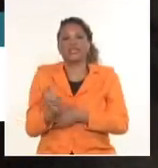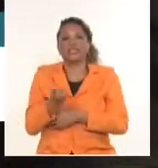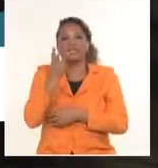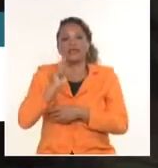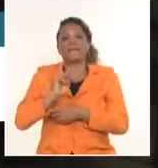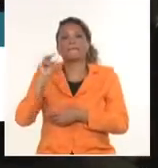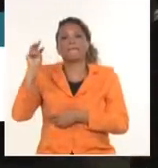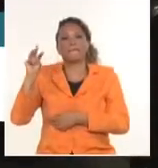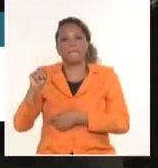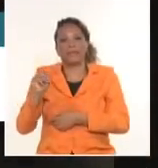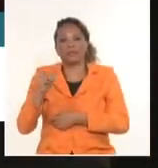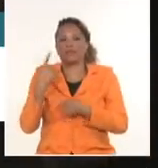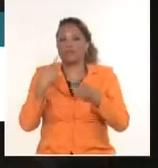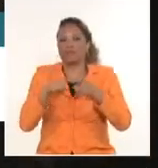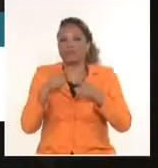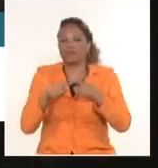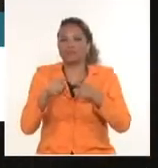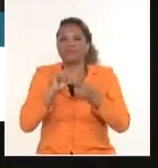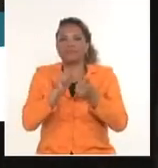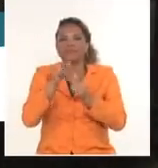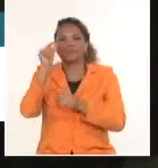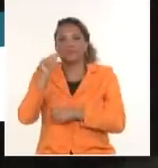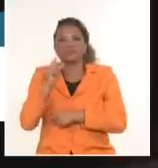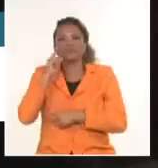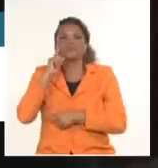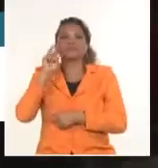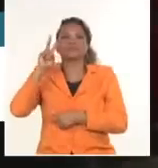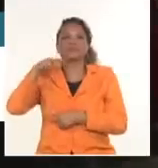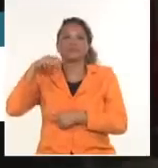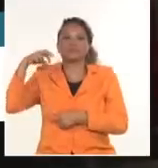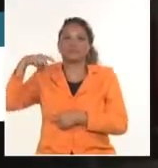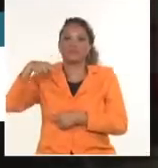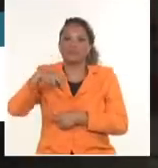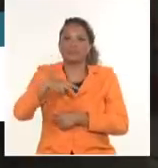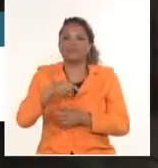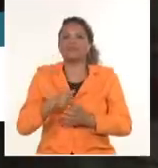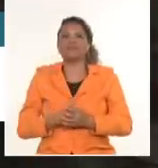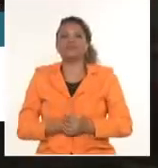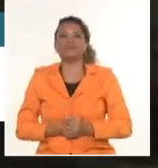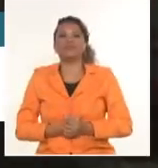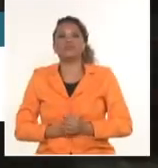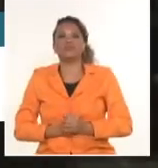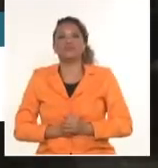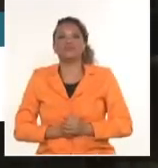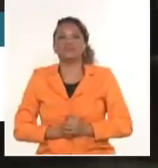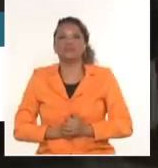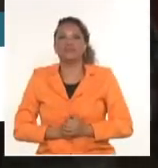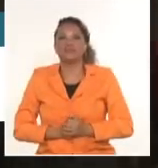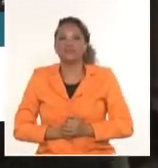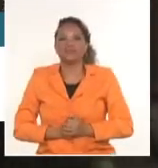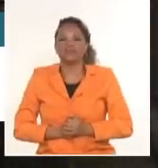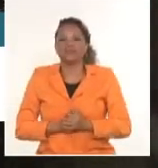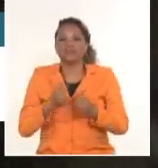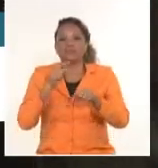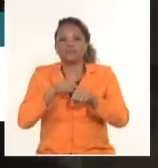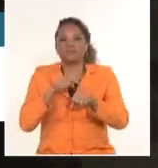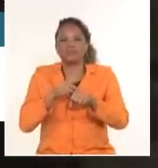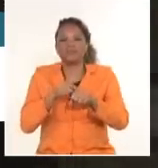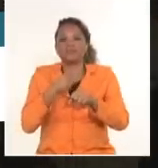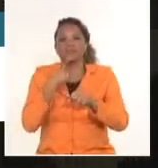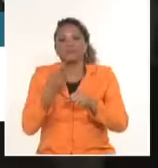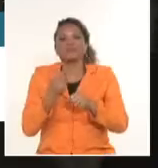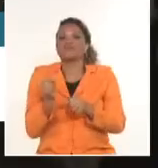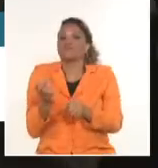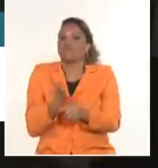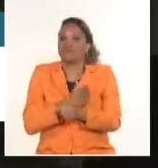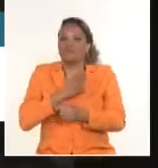algunas de las figuras que estamos viendo bajar por las escalerías del avión y son también algunas de las figuras que nos regalaron momentos que por supuesto nos emocionaron